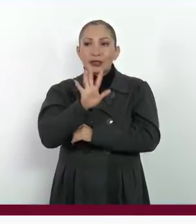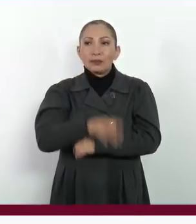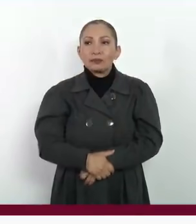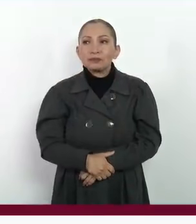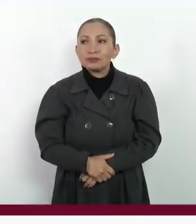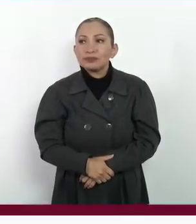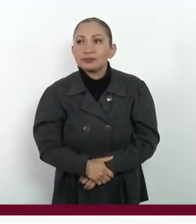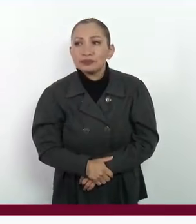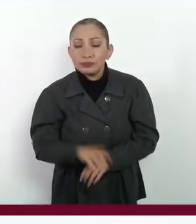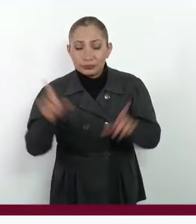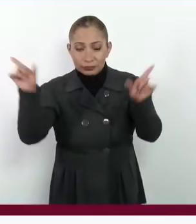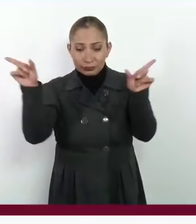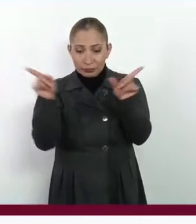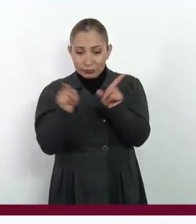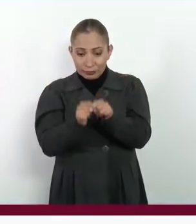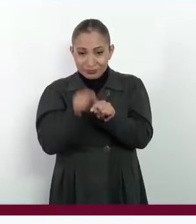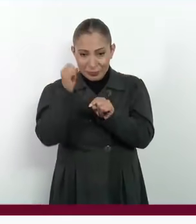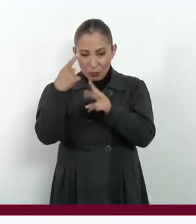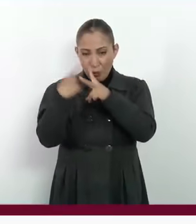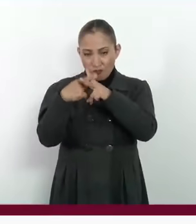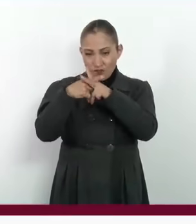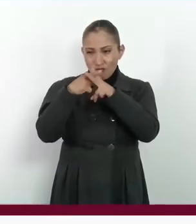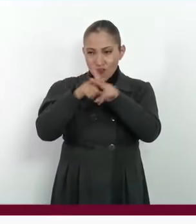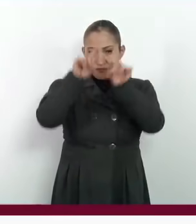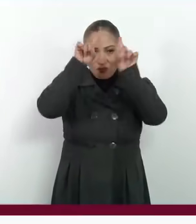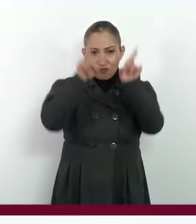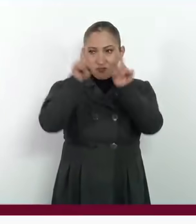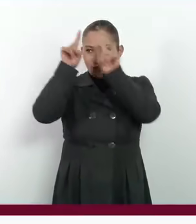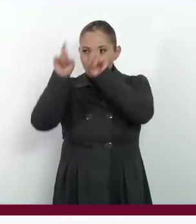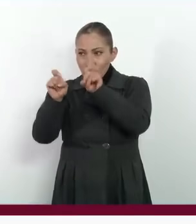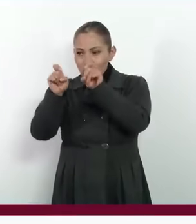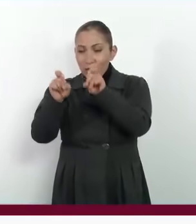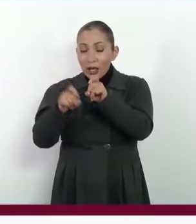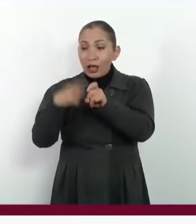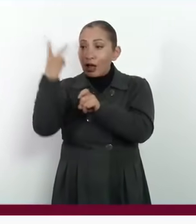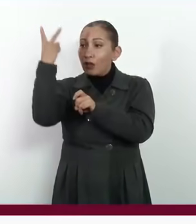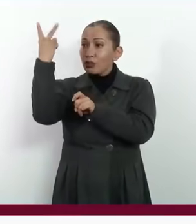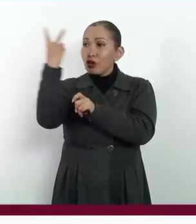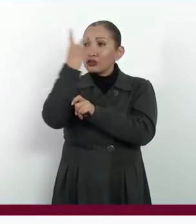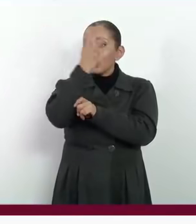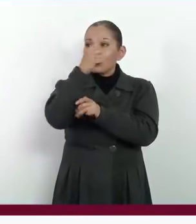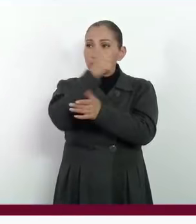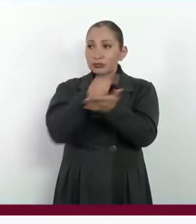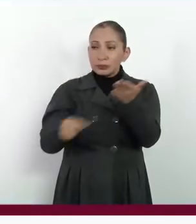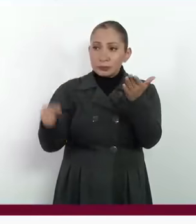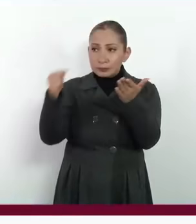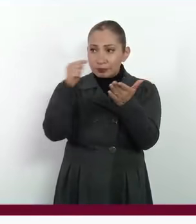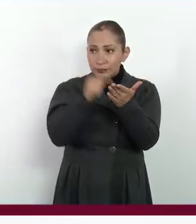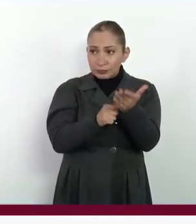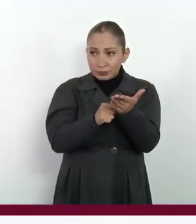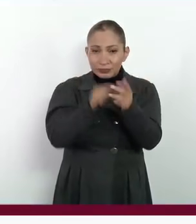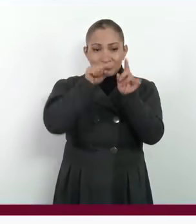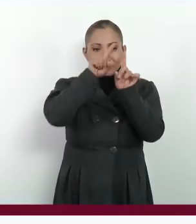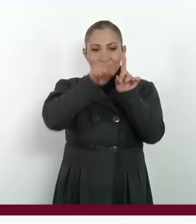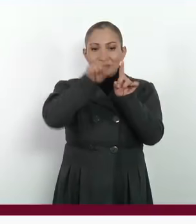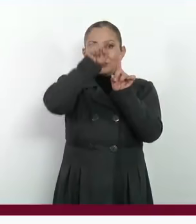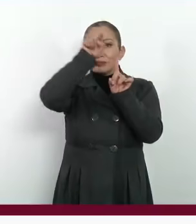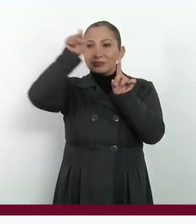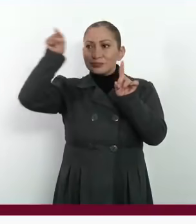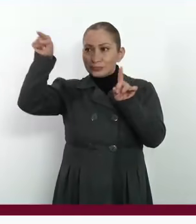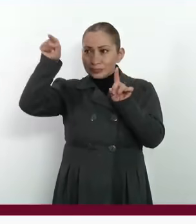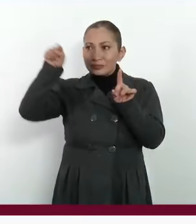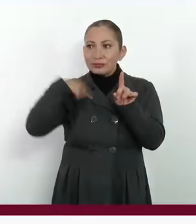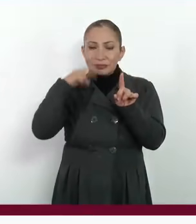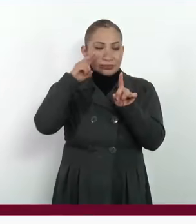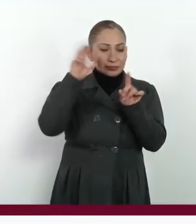unidades. Al simplificar las operaciones dentro de los paréntesis y elevar al cuadrado para cancelar la raíz cuadrada del